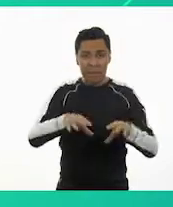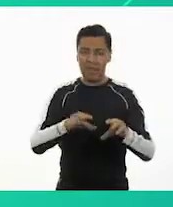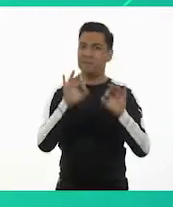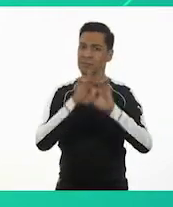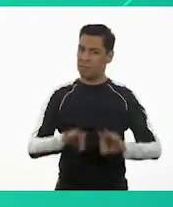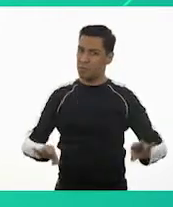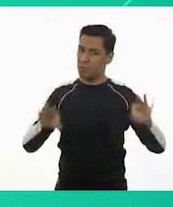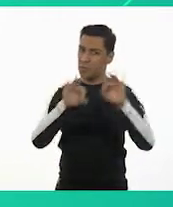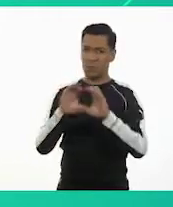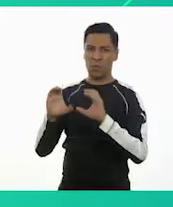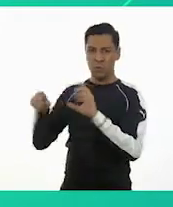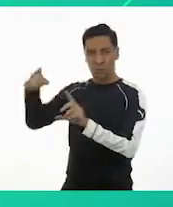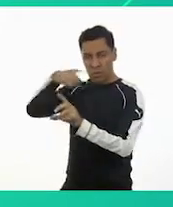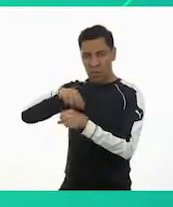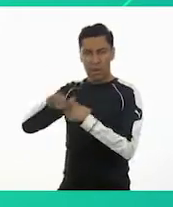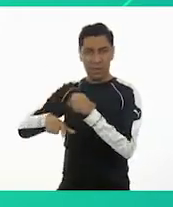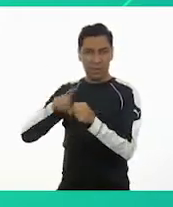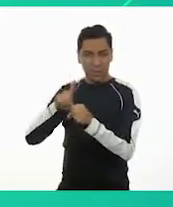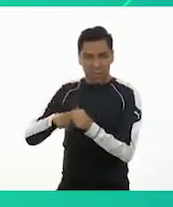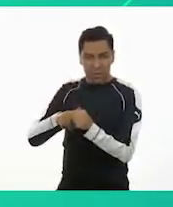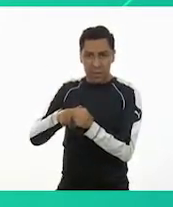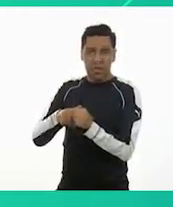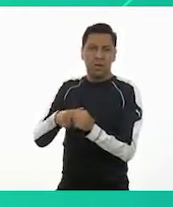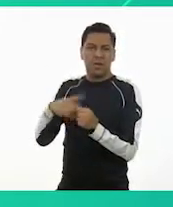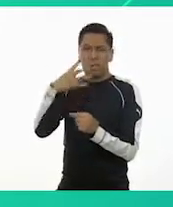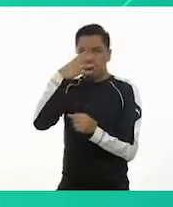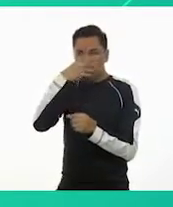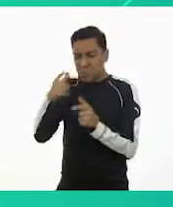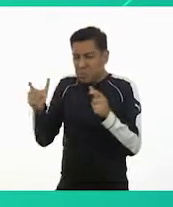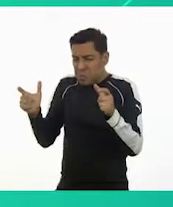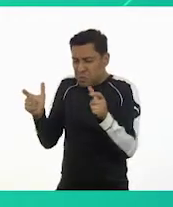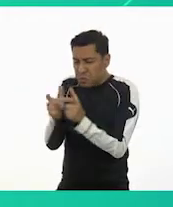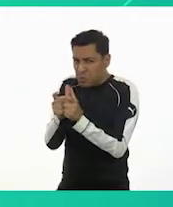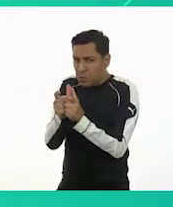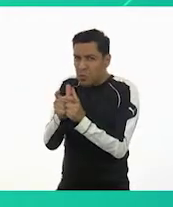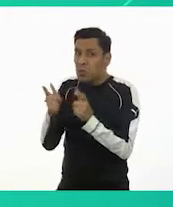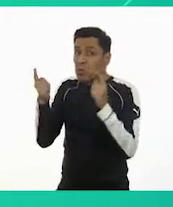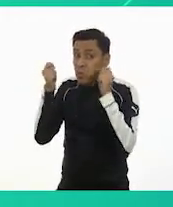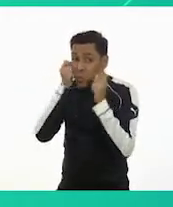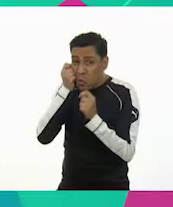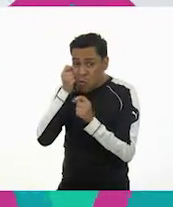preservar las especies, por pequeñas que sean sus poblaciones.